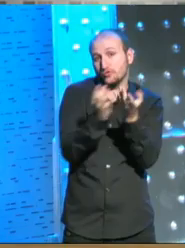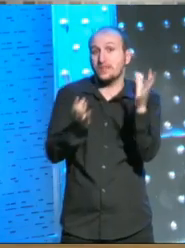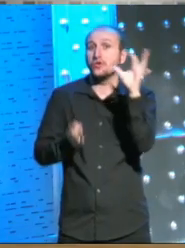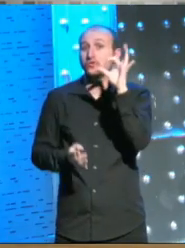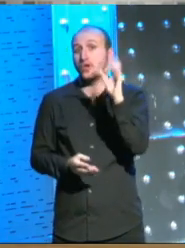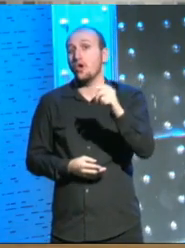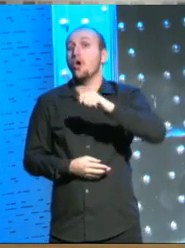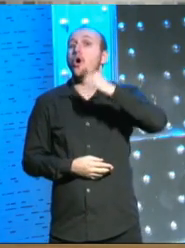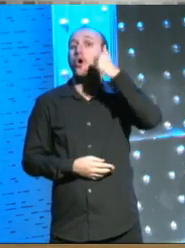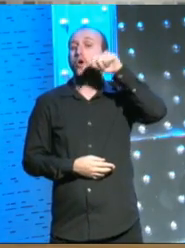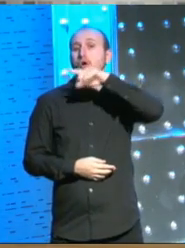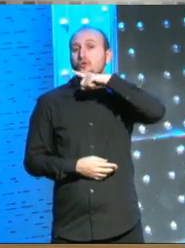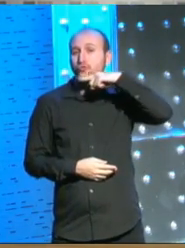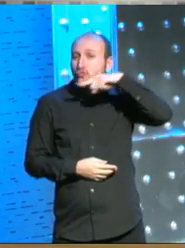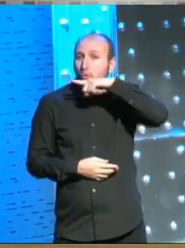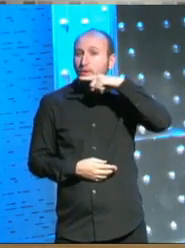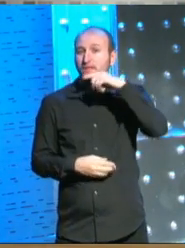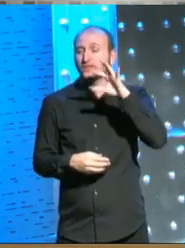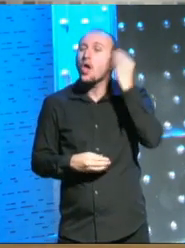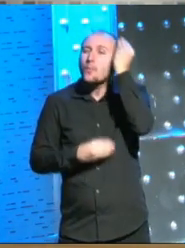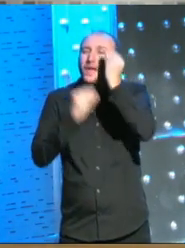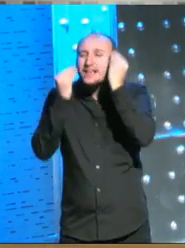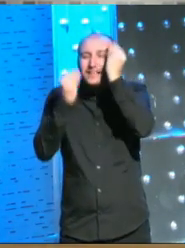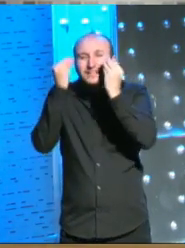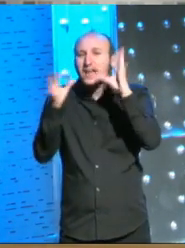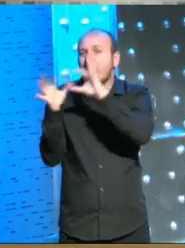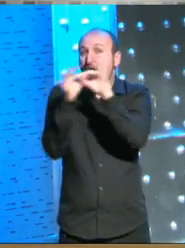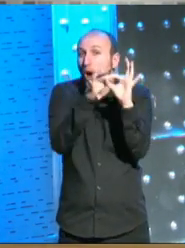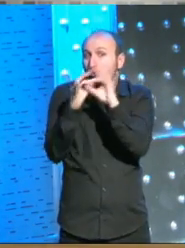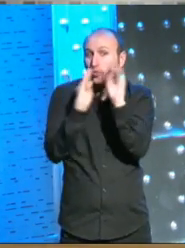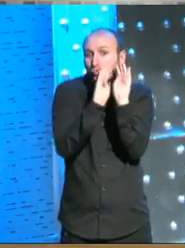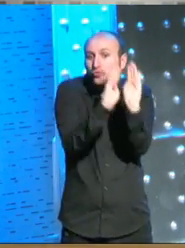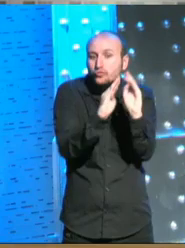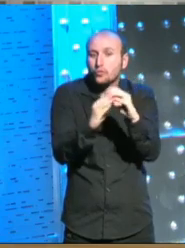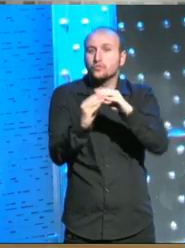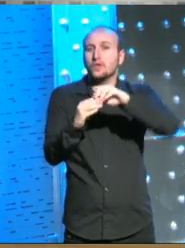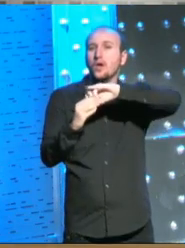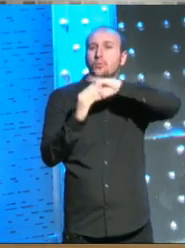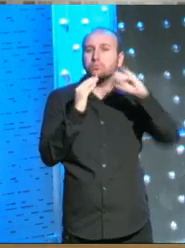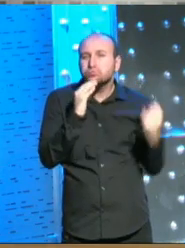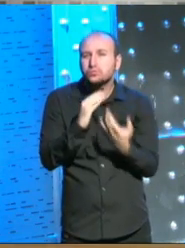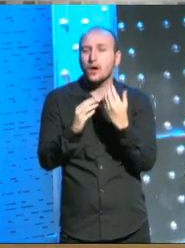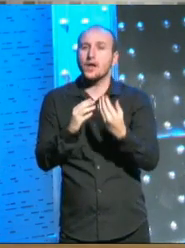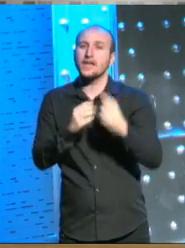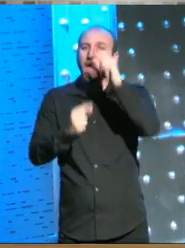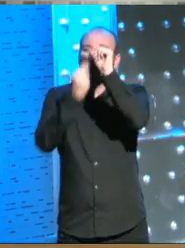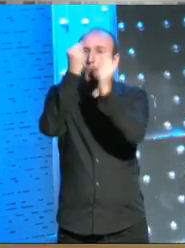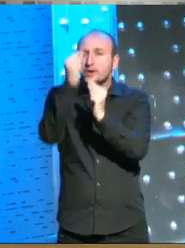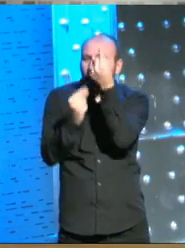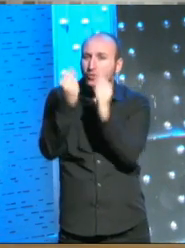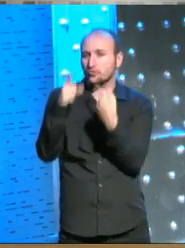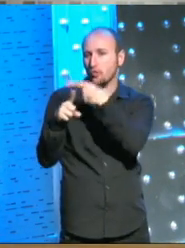estaban pensar que la Unión Soviética estaba tan acocotada que destinaba el 40% del presupuesto a gasto